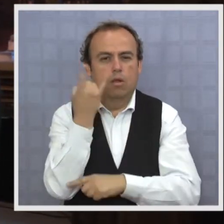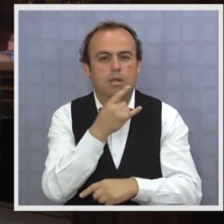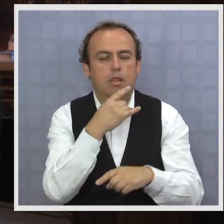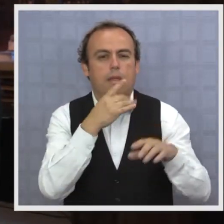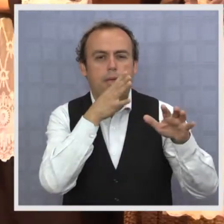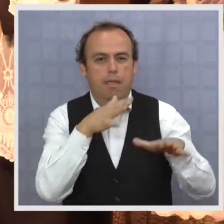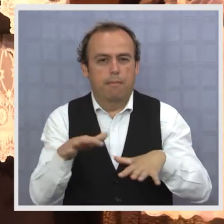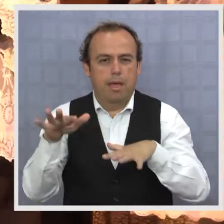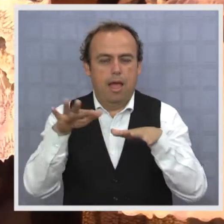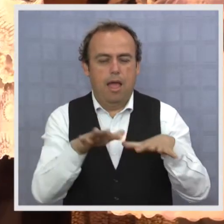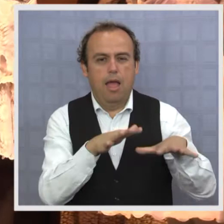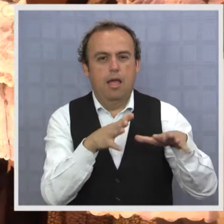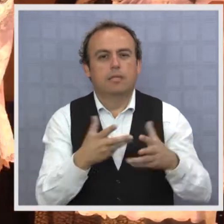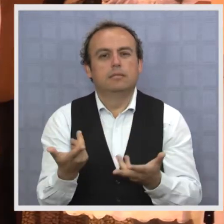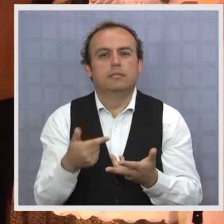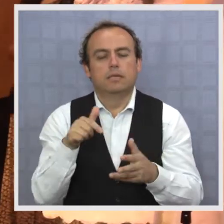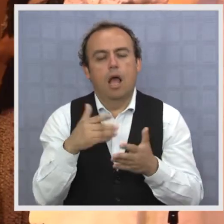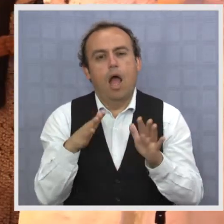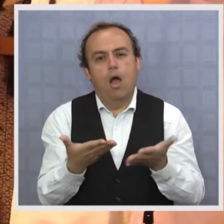Mar, estudia